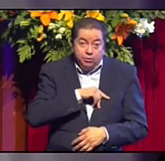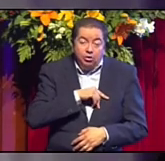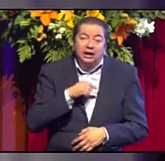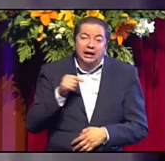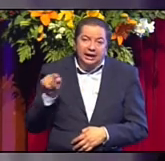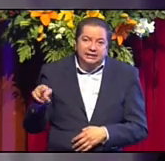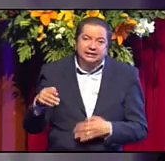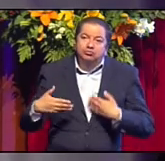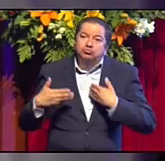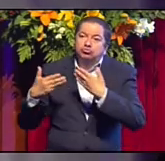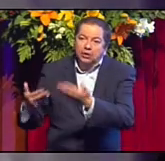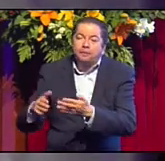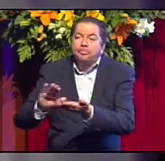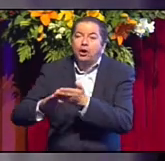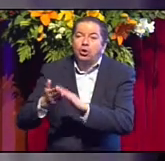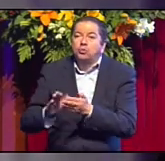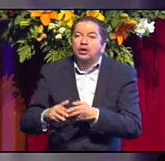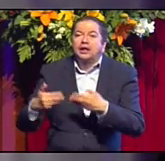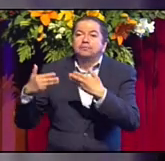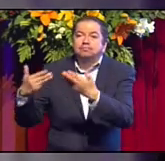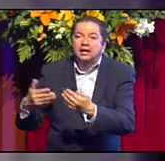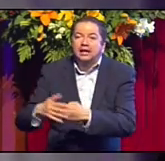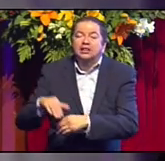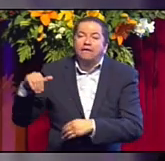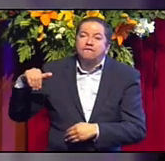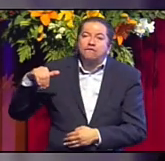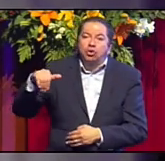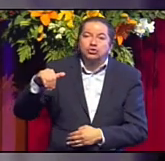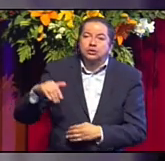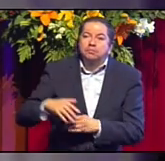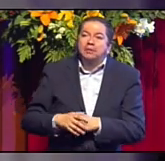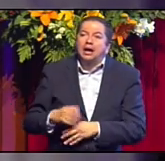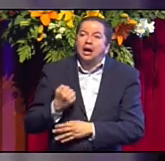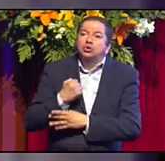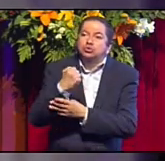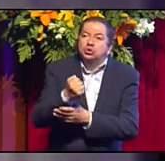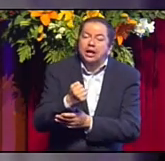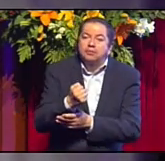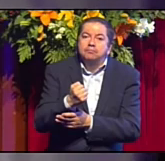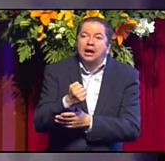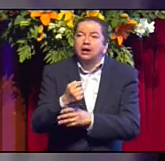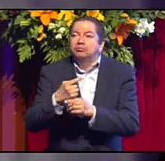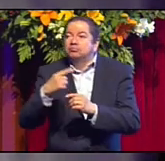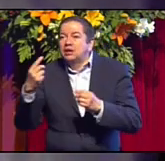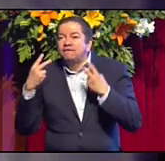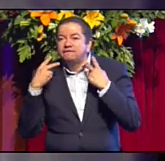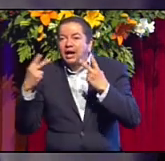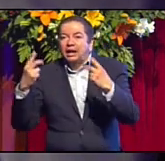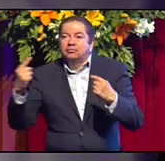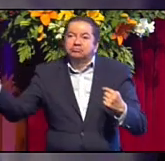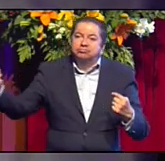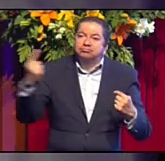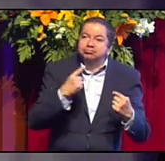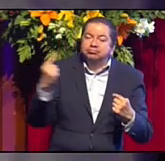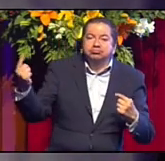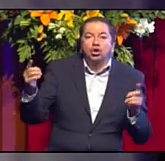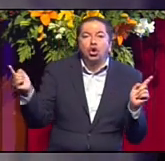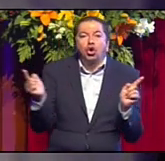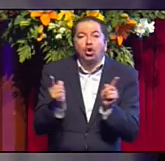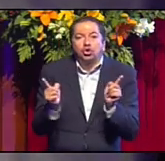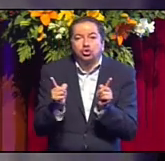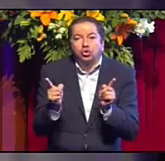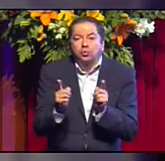ese premio se lo entregamos a la comunidad y compramos este bus para que pueda ayudar para aquellos tramos pequeños. Y creo que, bueno, tiene